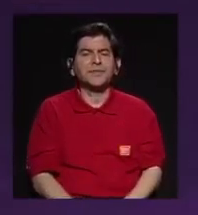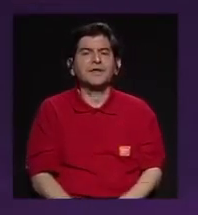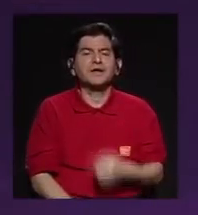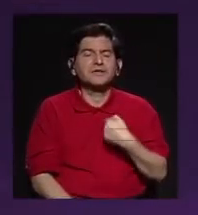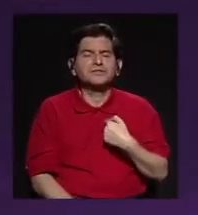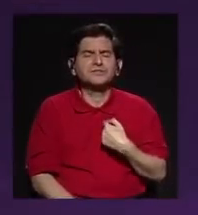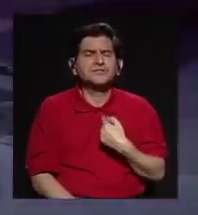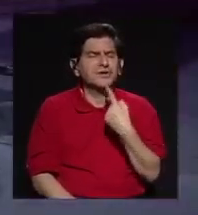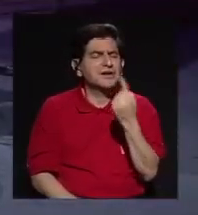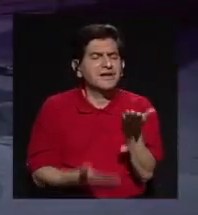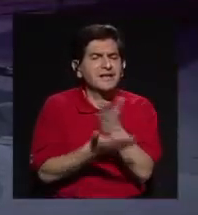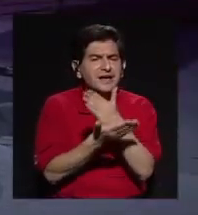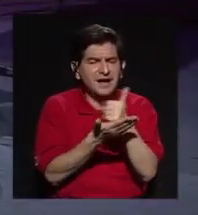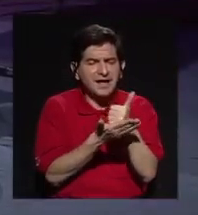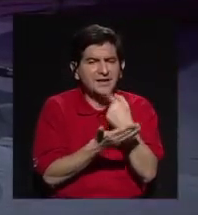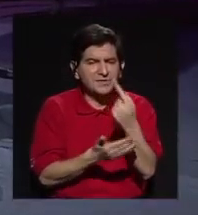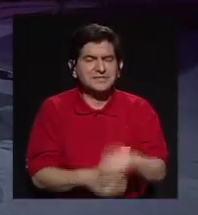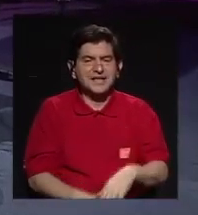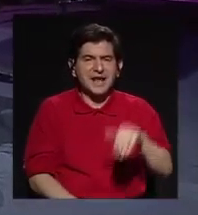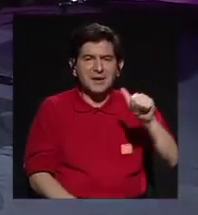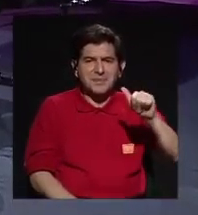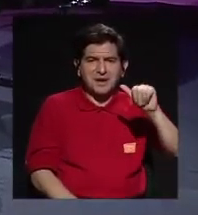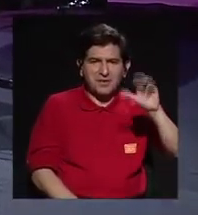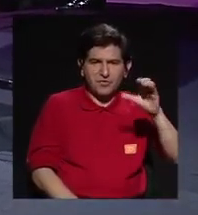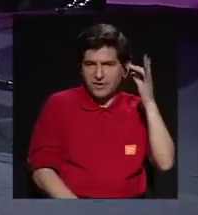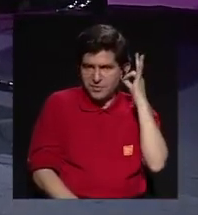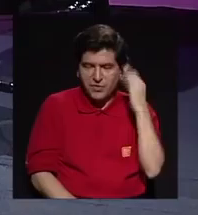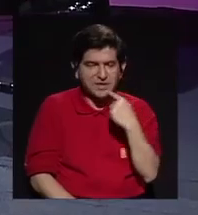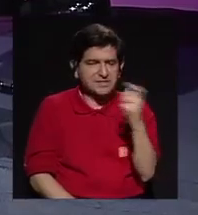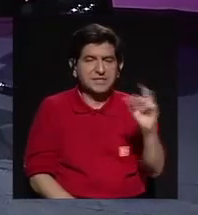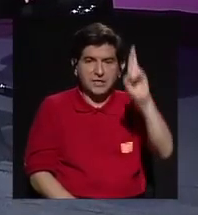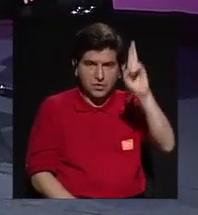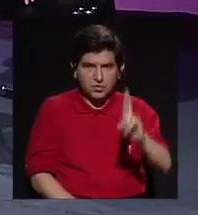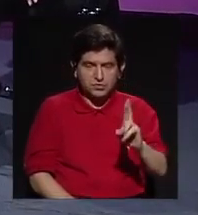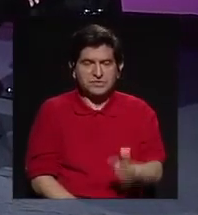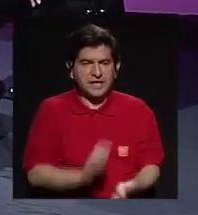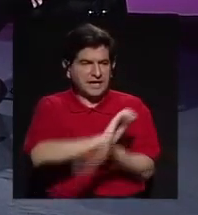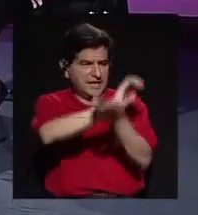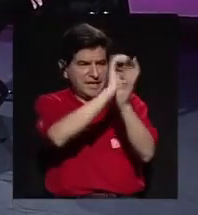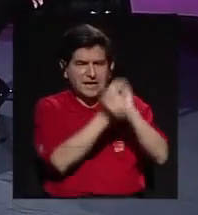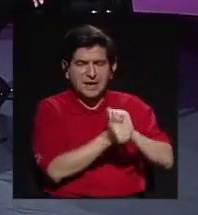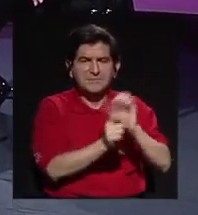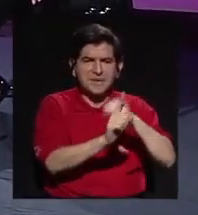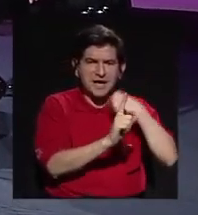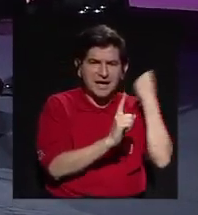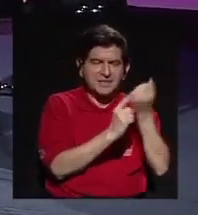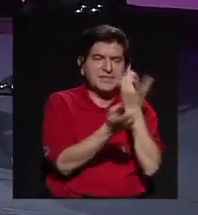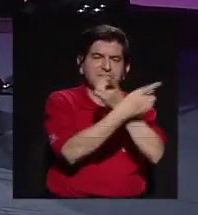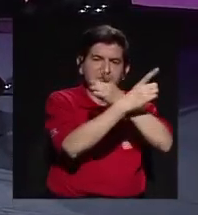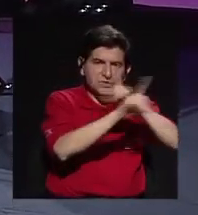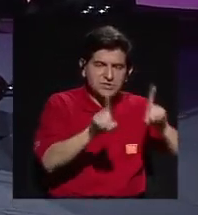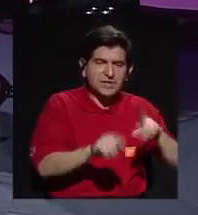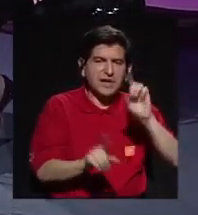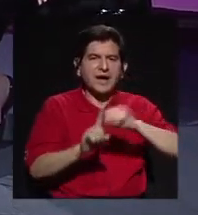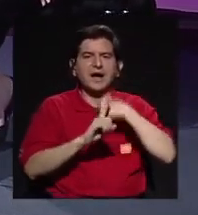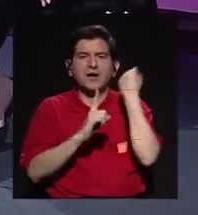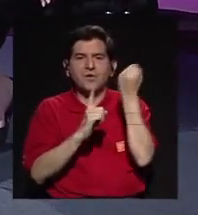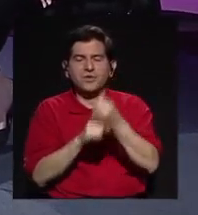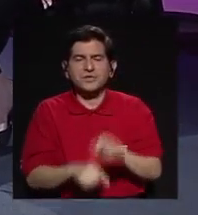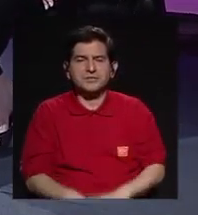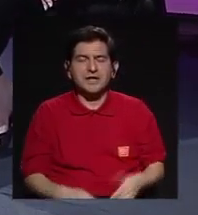que doña Amable Corrales nos dice que Costa Rica se va a convertir de una sociedad democrática a una